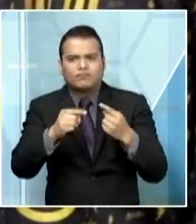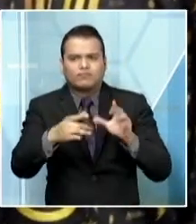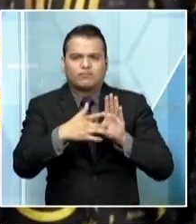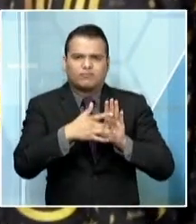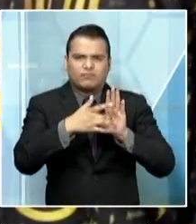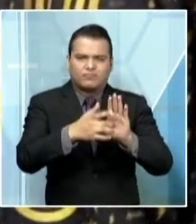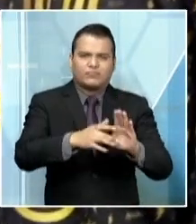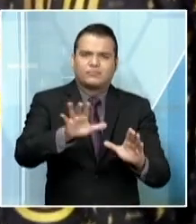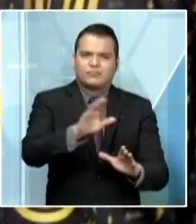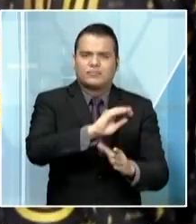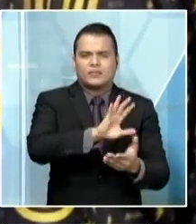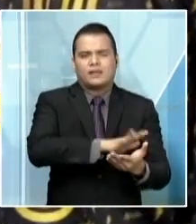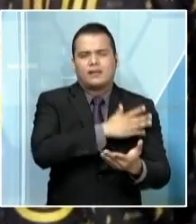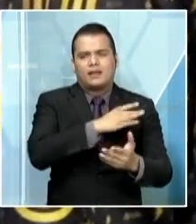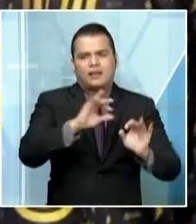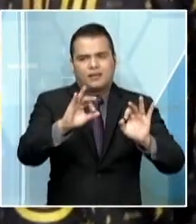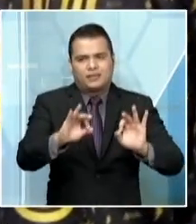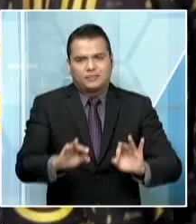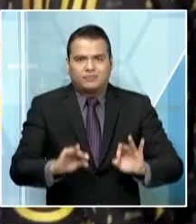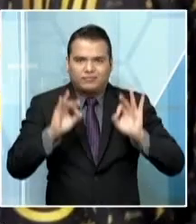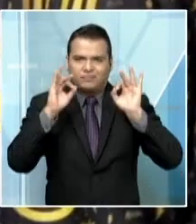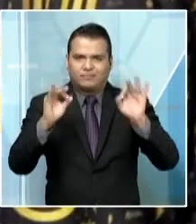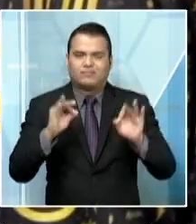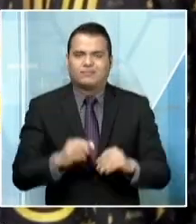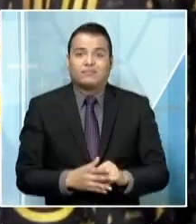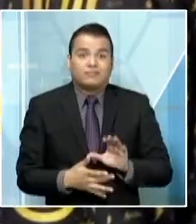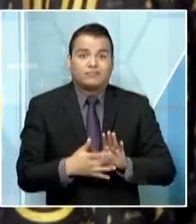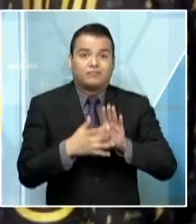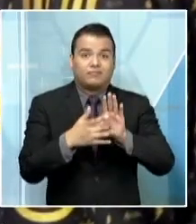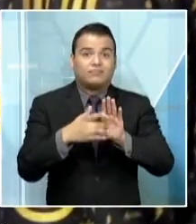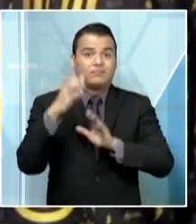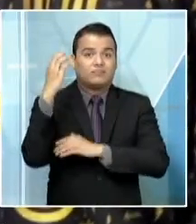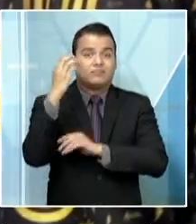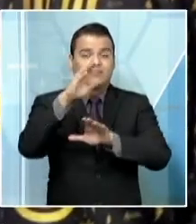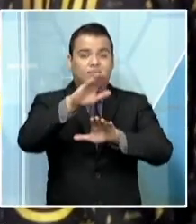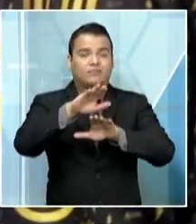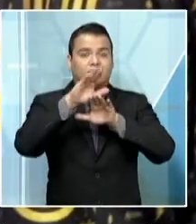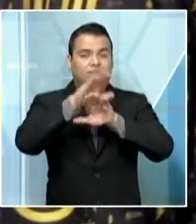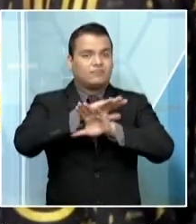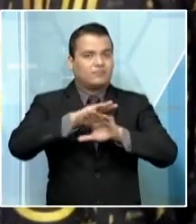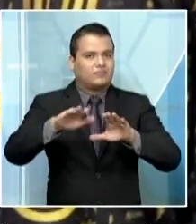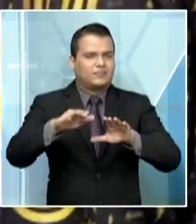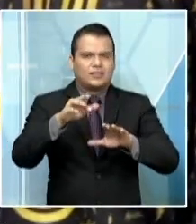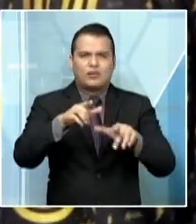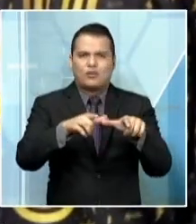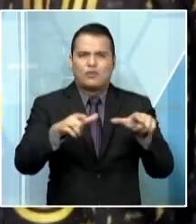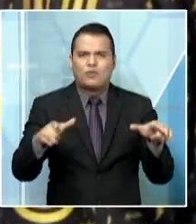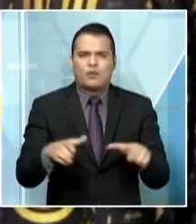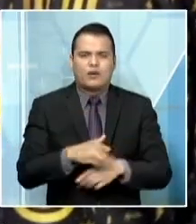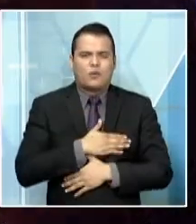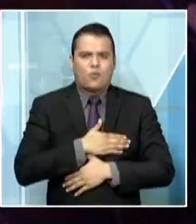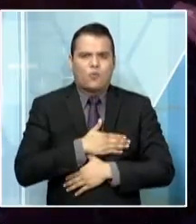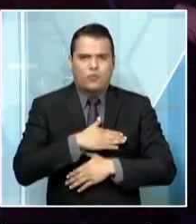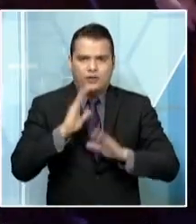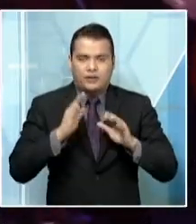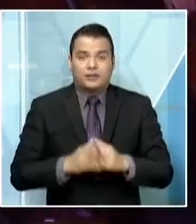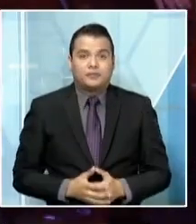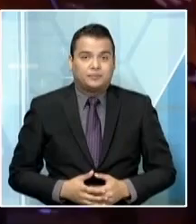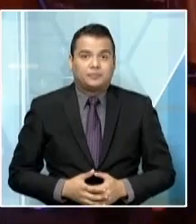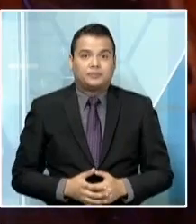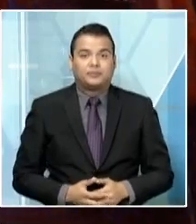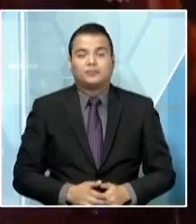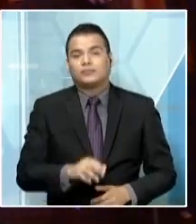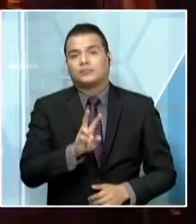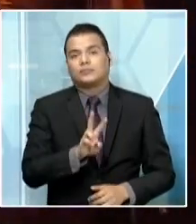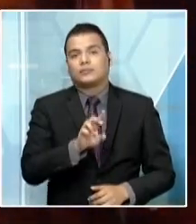a todos los nichistas del mundo entero, a seguir llevando la bandera de Colombia, de la salsa colombiana, donde andan en el mundo entero como tiene que ser. La